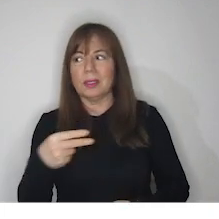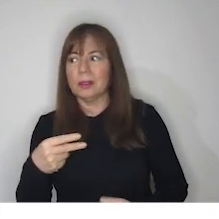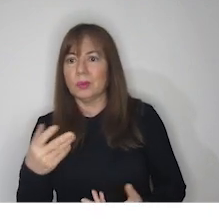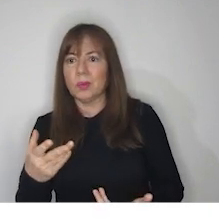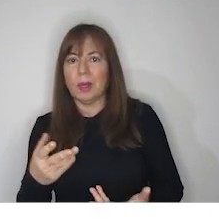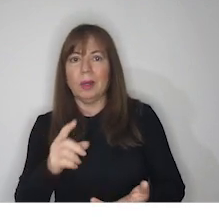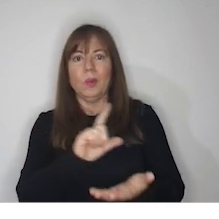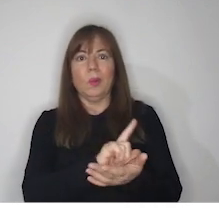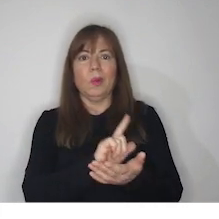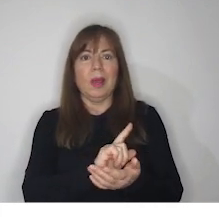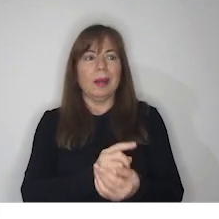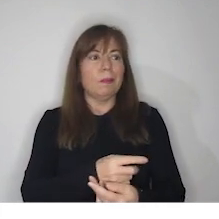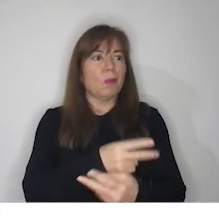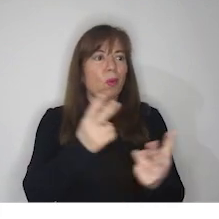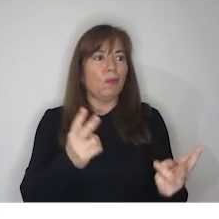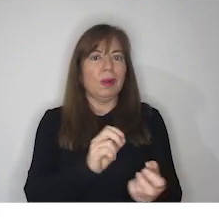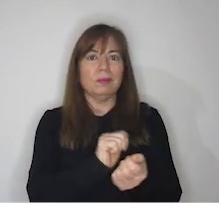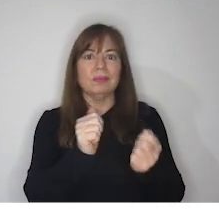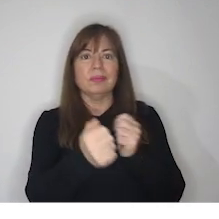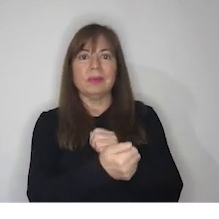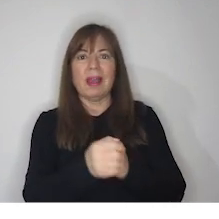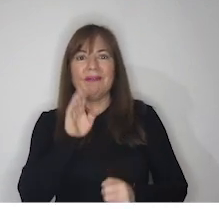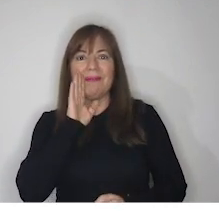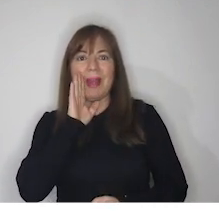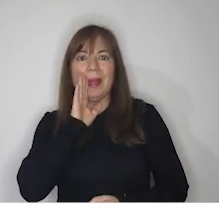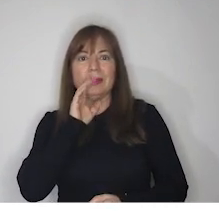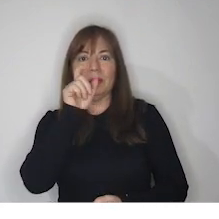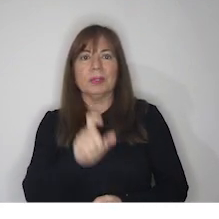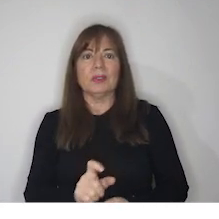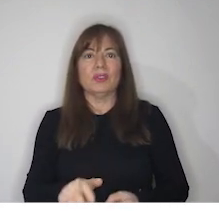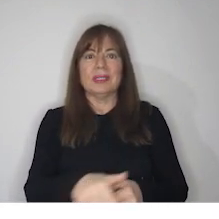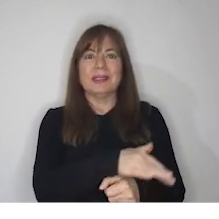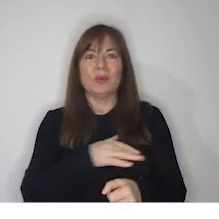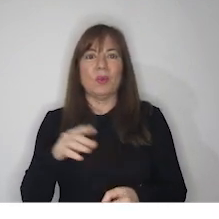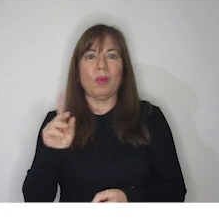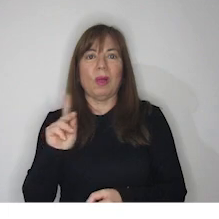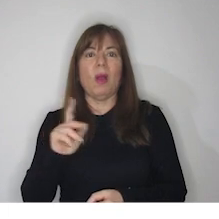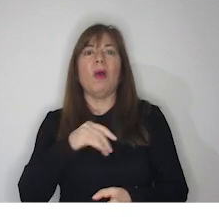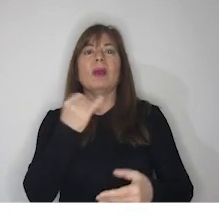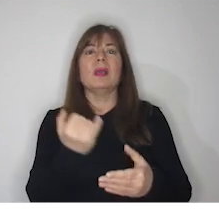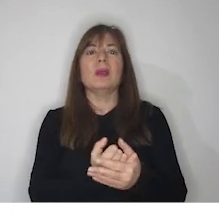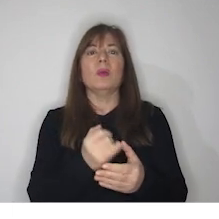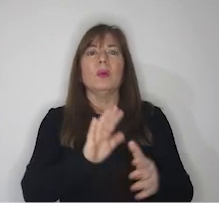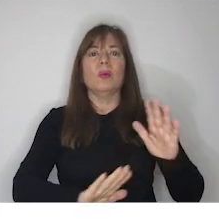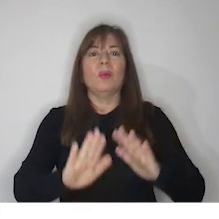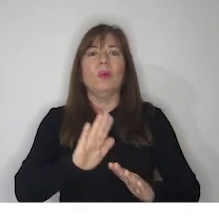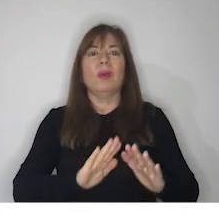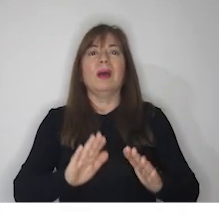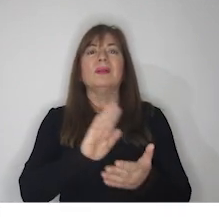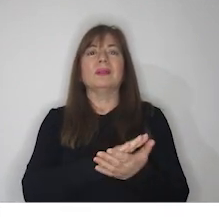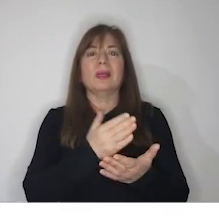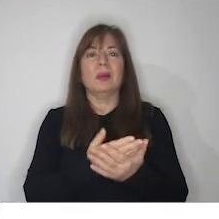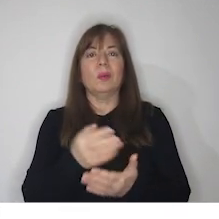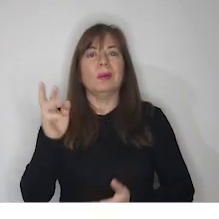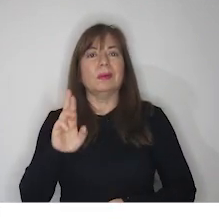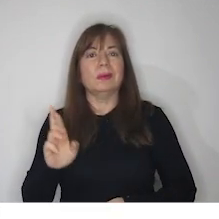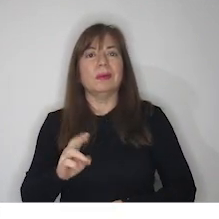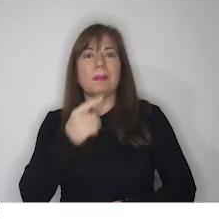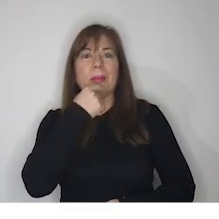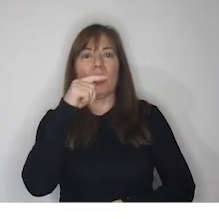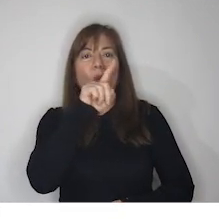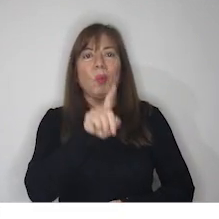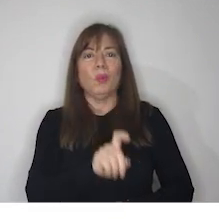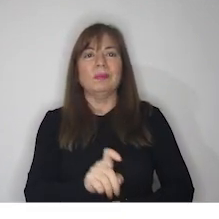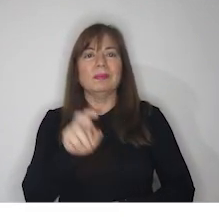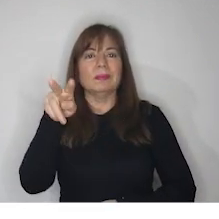con discapacidad, y que no sean incluidos en los cuidados de salud menstrual a través de las preguntas de monitoreo, el consentimiento por parte